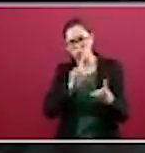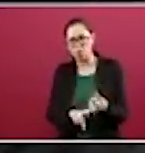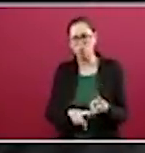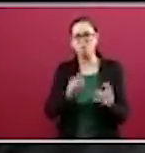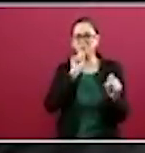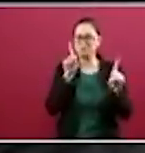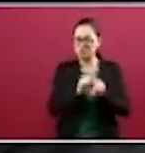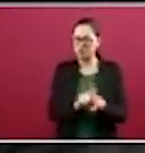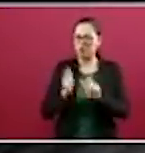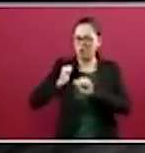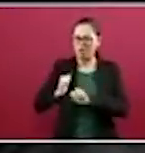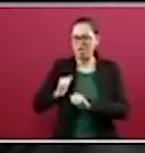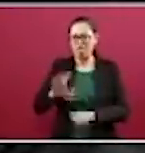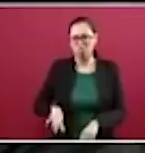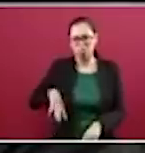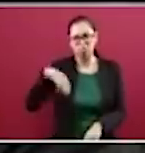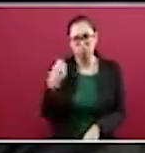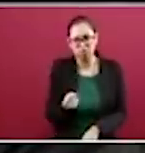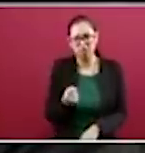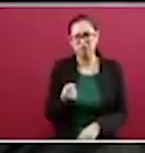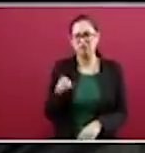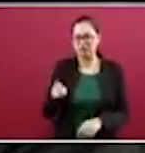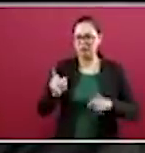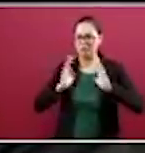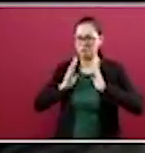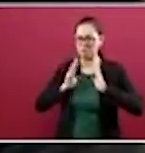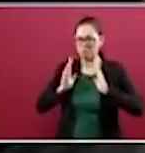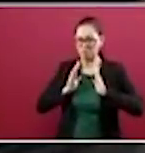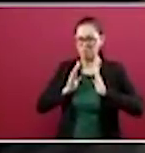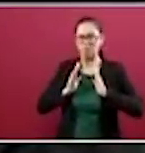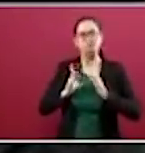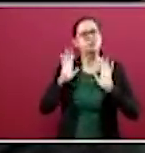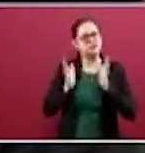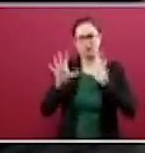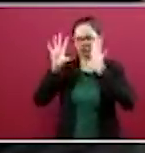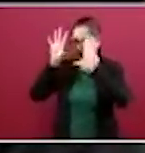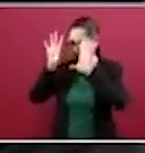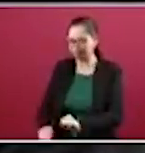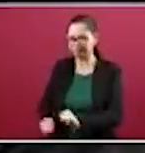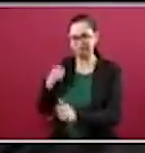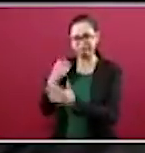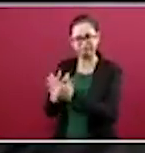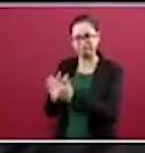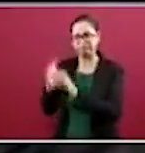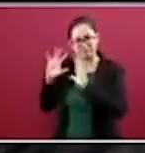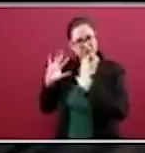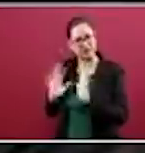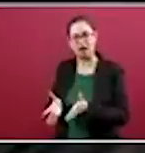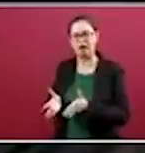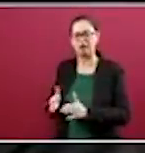de autoridad de elementos del ejército que ya están detenidos, que se está